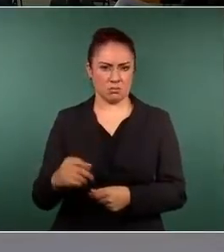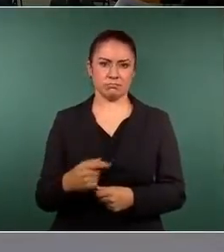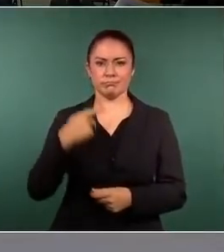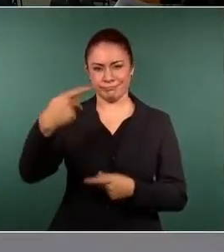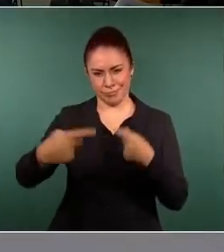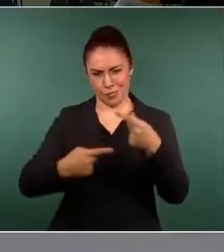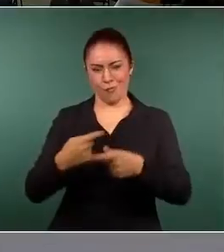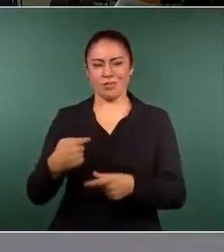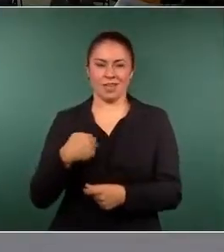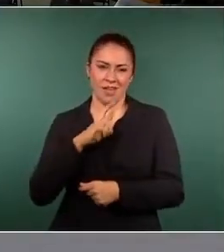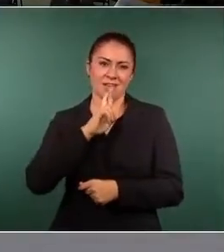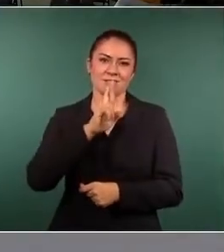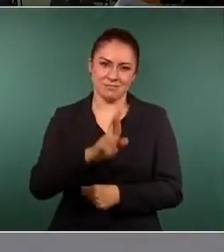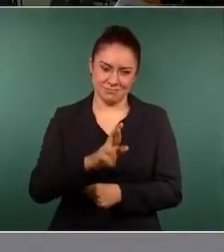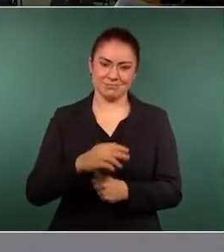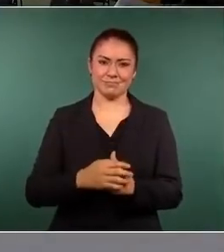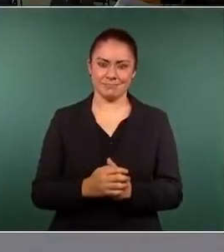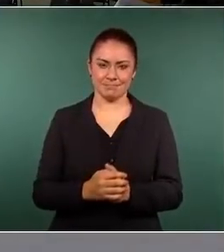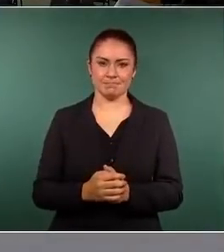entonces